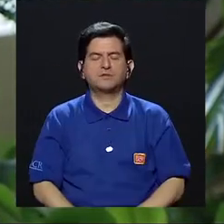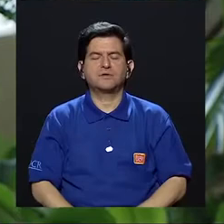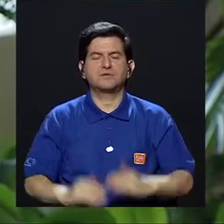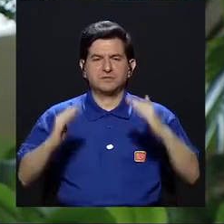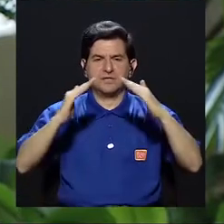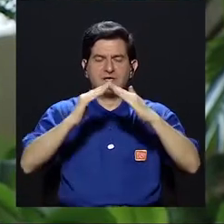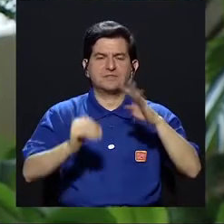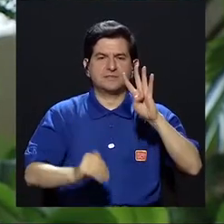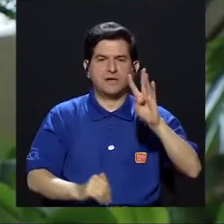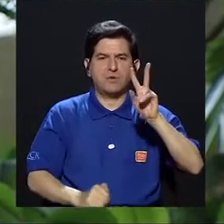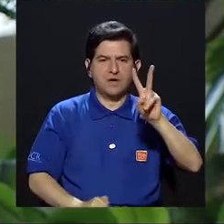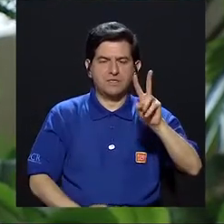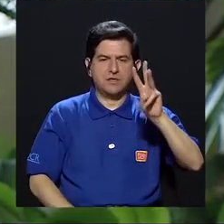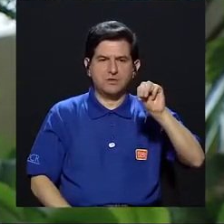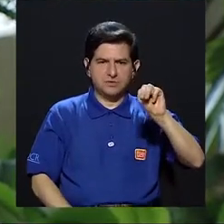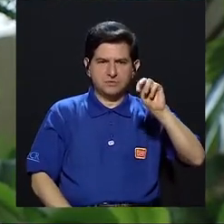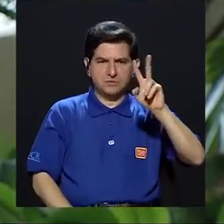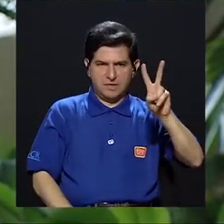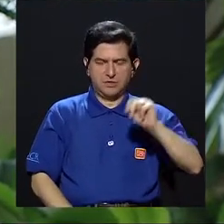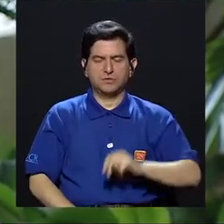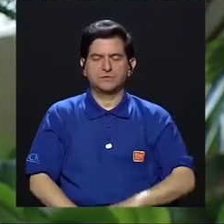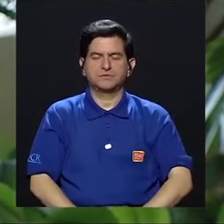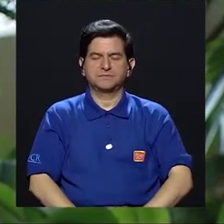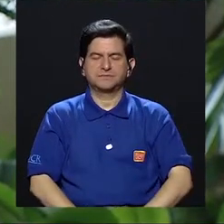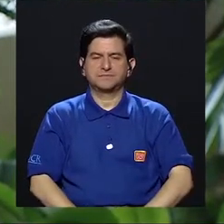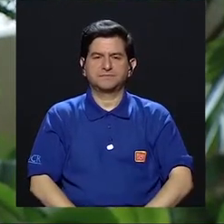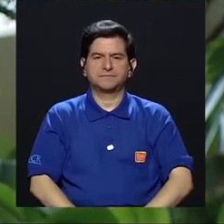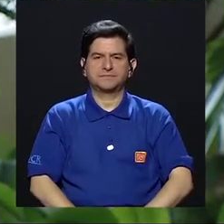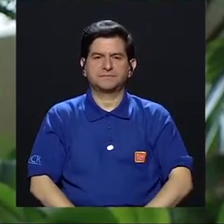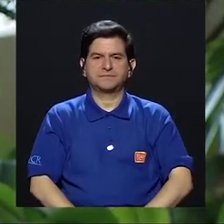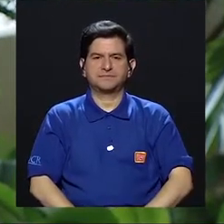es una vivienda de 42 metros cuadrados.